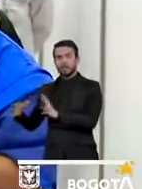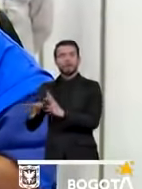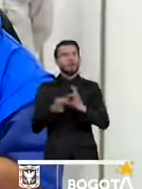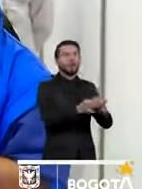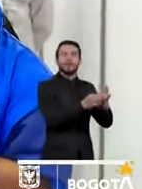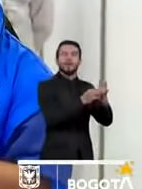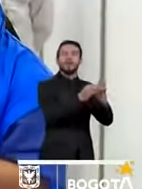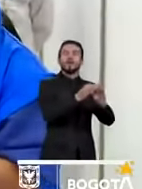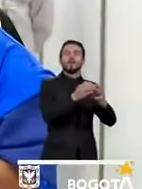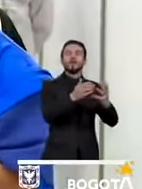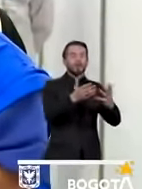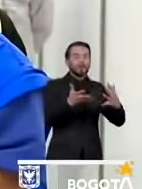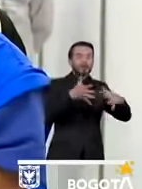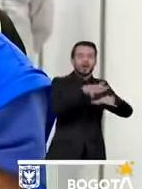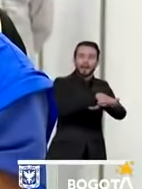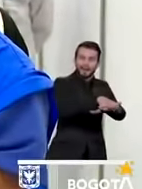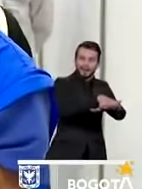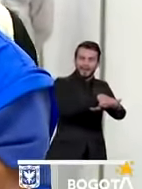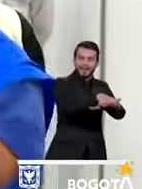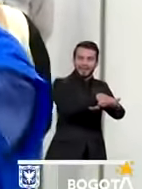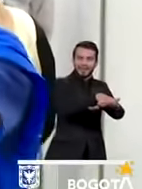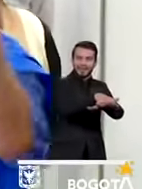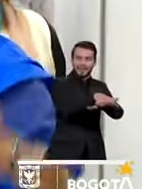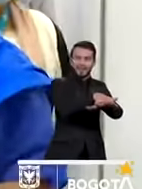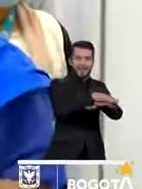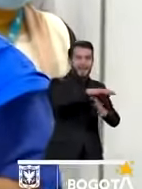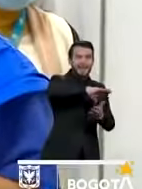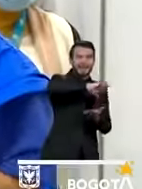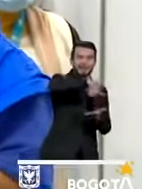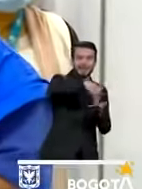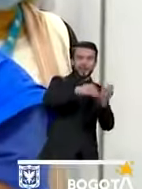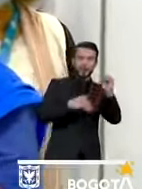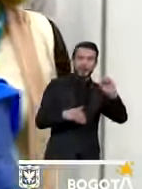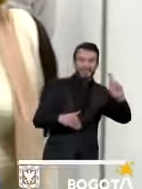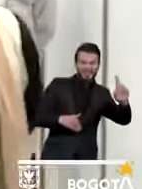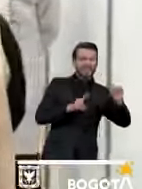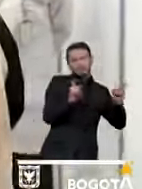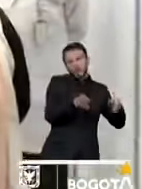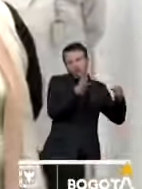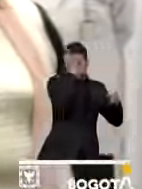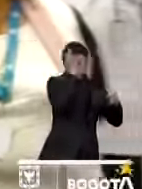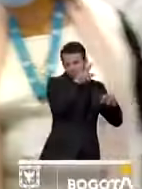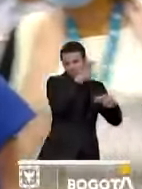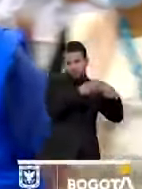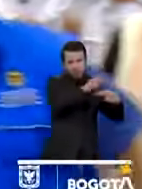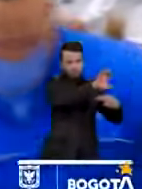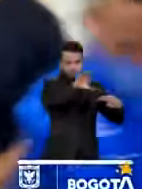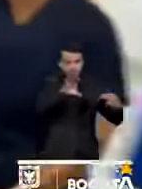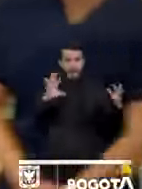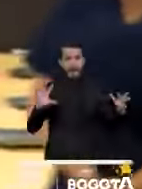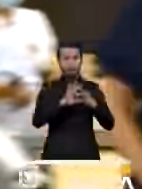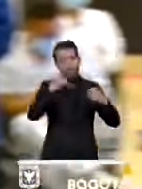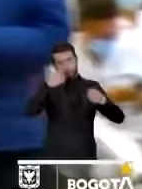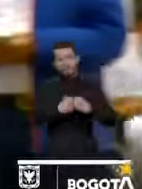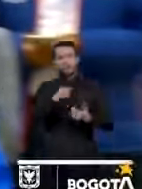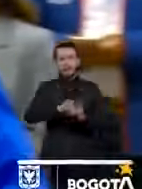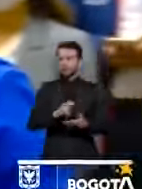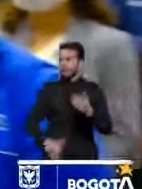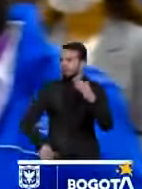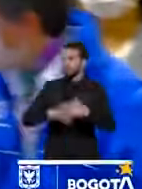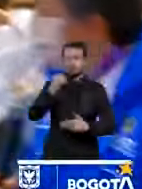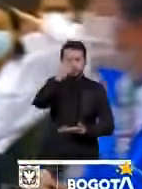es, como decíamos, el operador logístico de este gran hospital. Andrés, ¿por qué no nos cuentas también? Sí, Andrés, señora, el